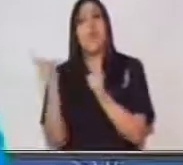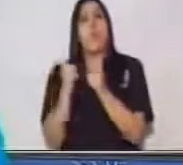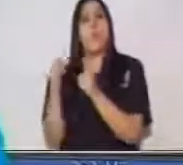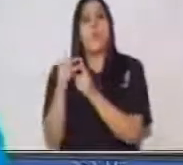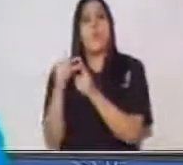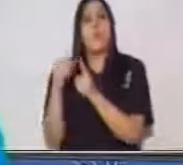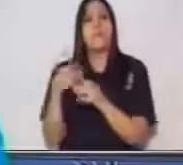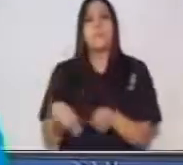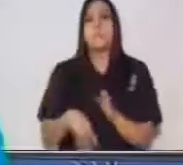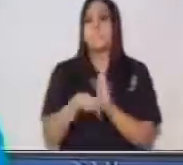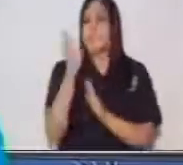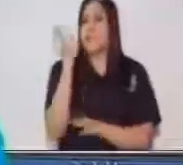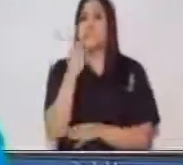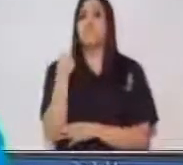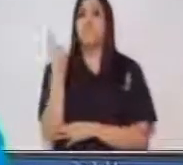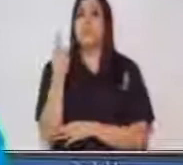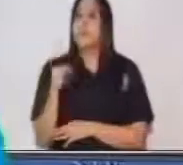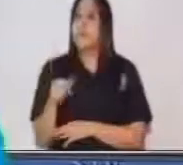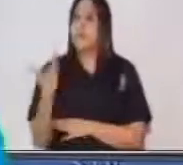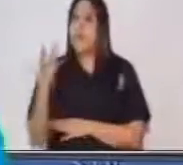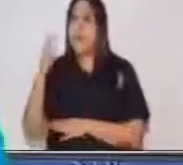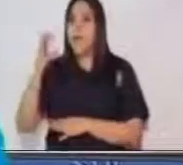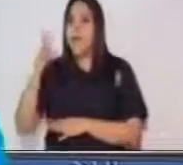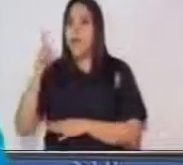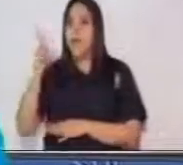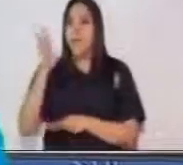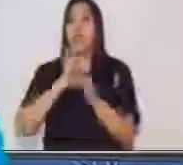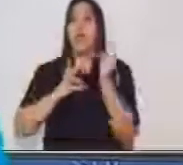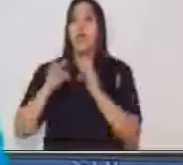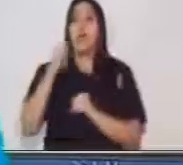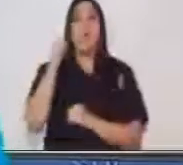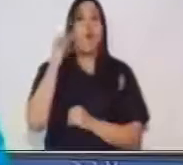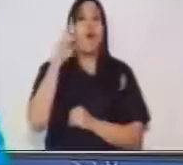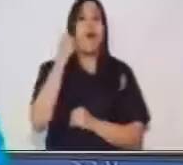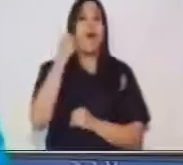en este sujeto. ¿Él o la palabra granjero?